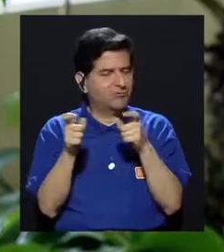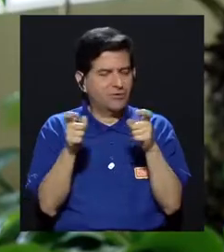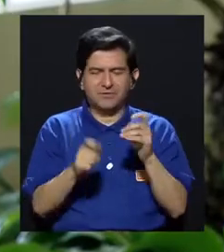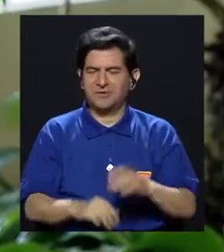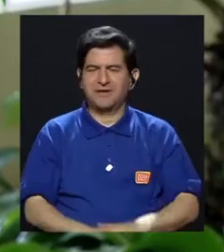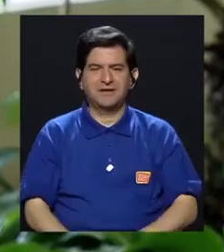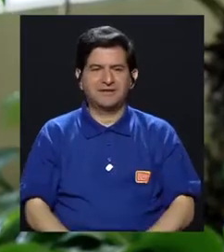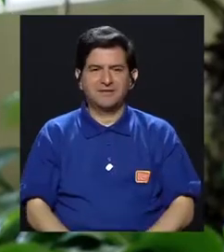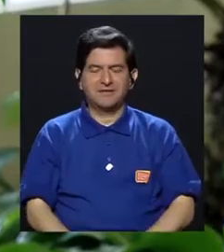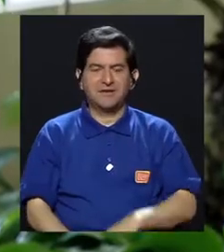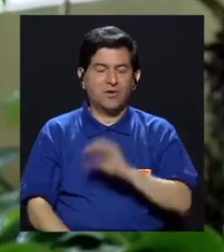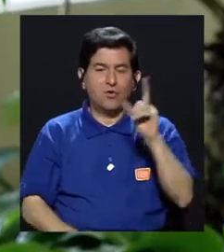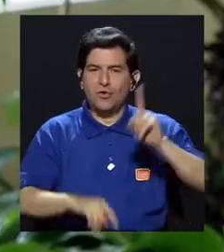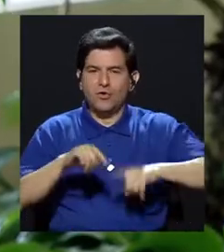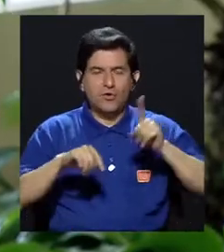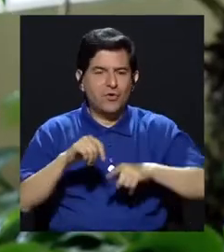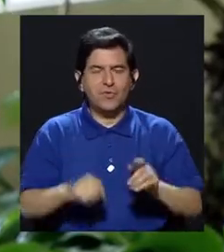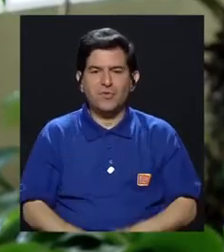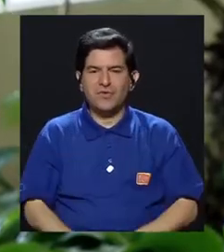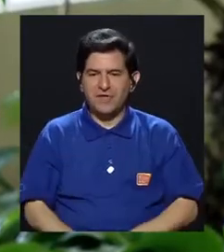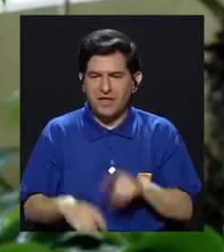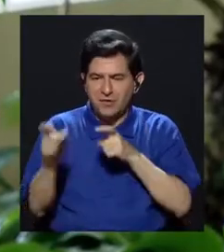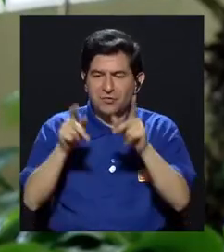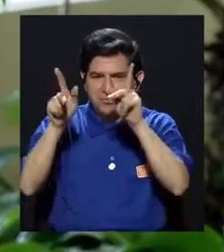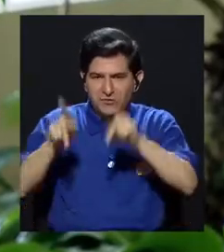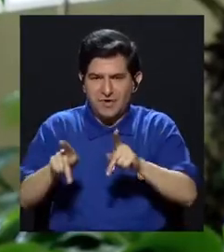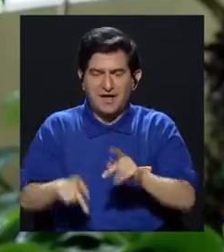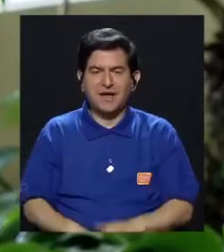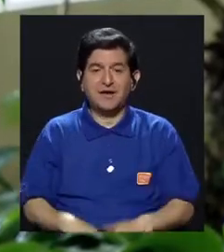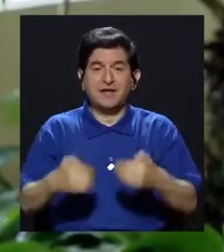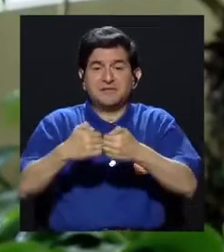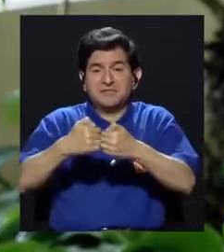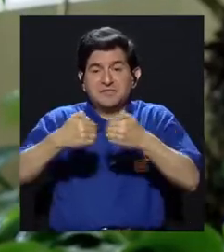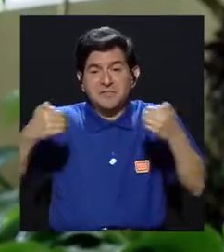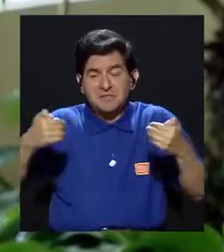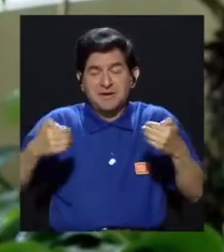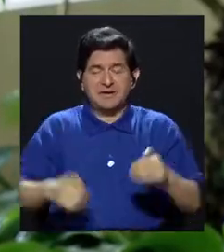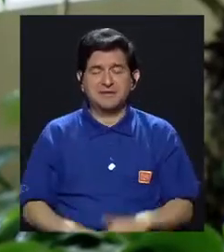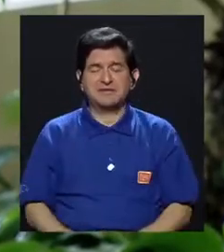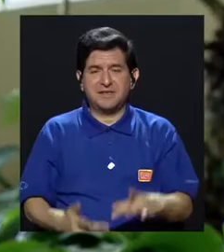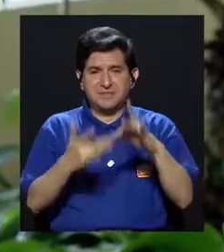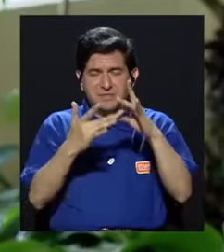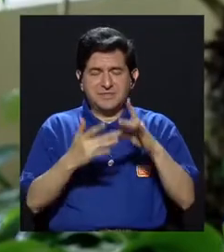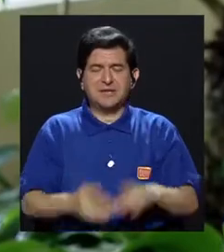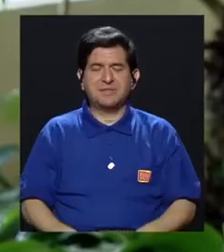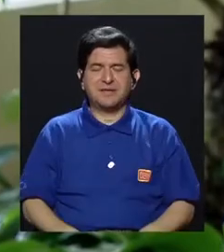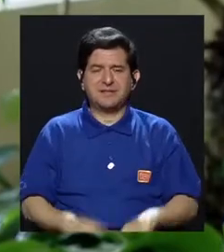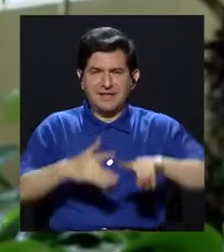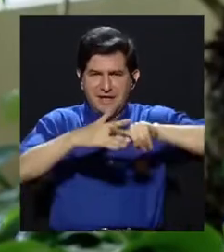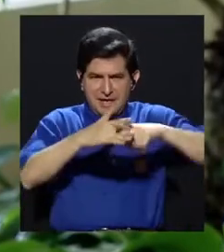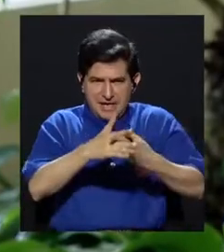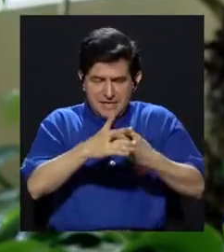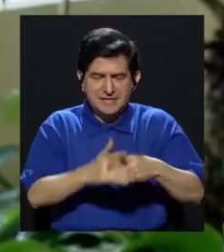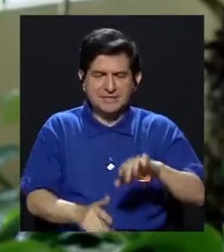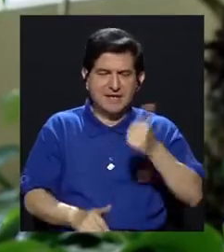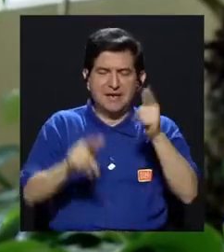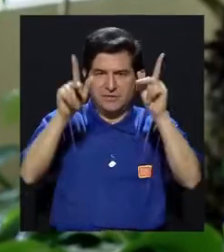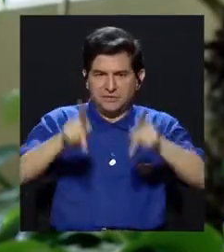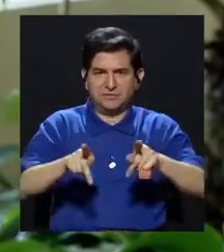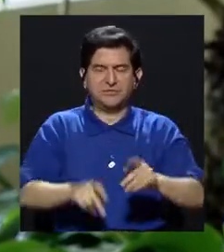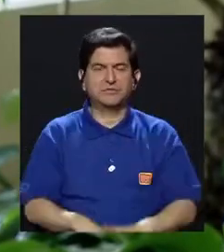celos, no poder controlar a la pareja, separación, principalmente cuando la que toma la iniciativa es la